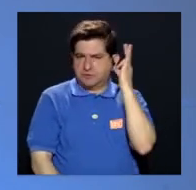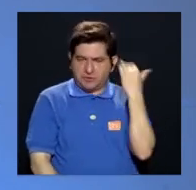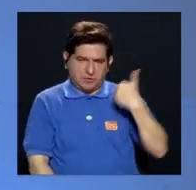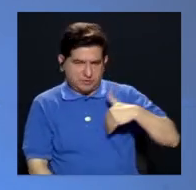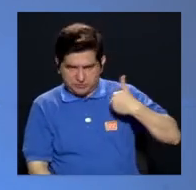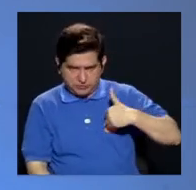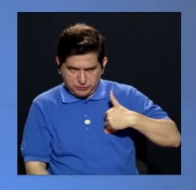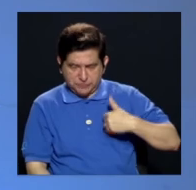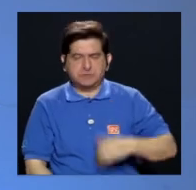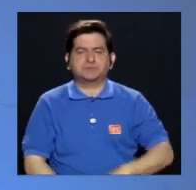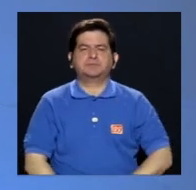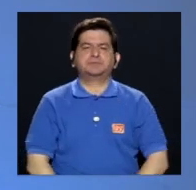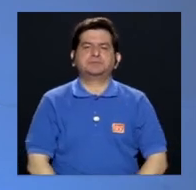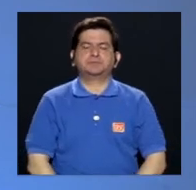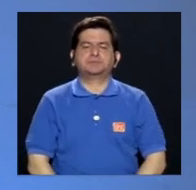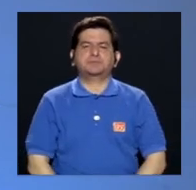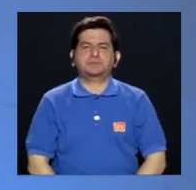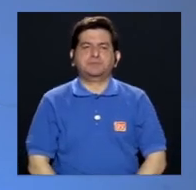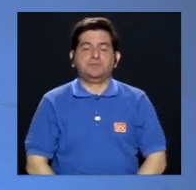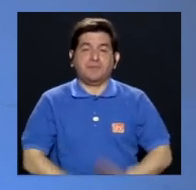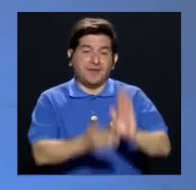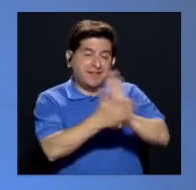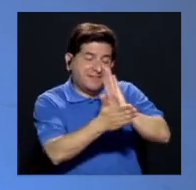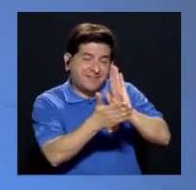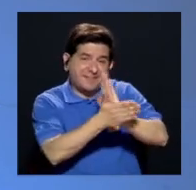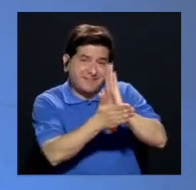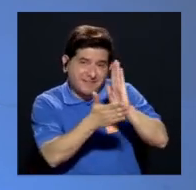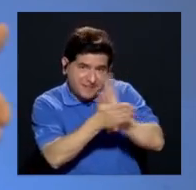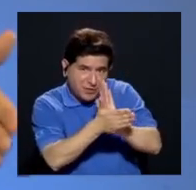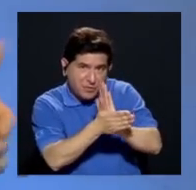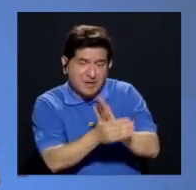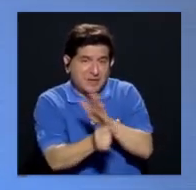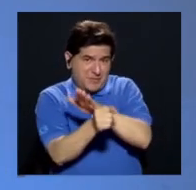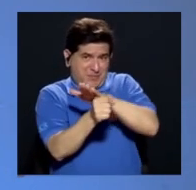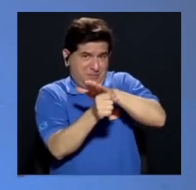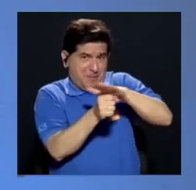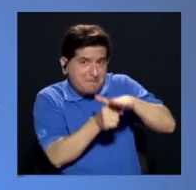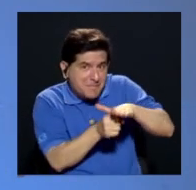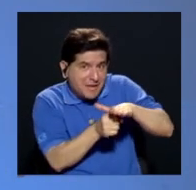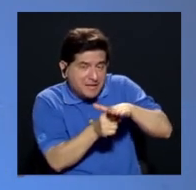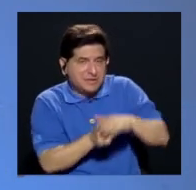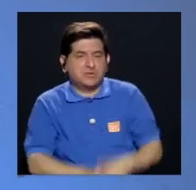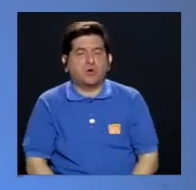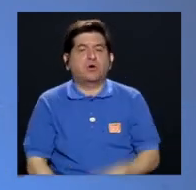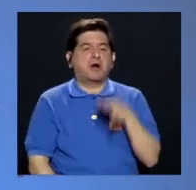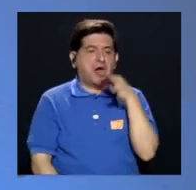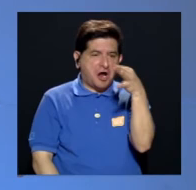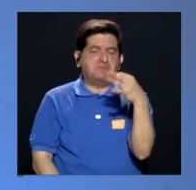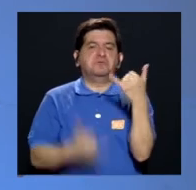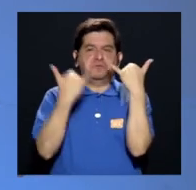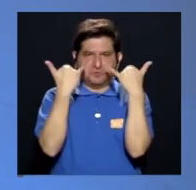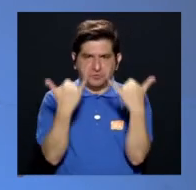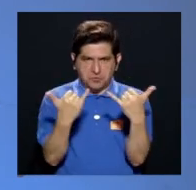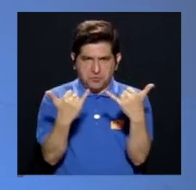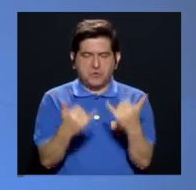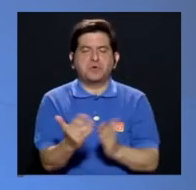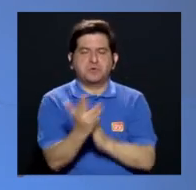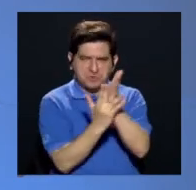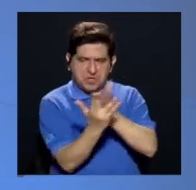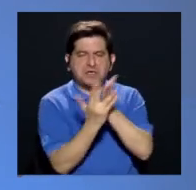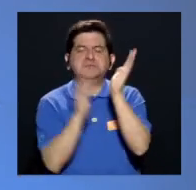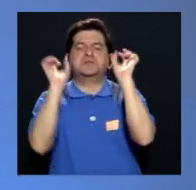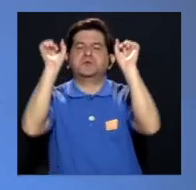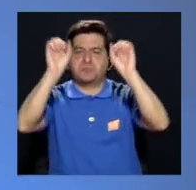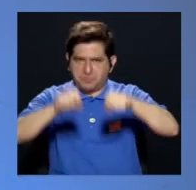señores. El documento total estará próximamente